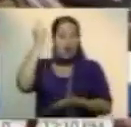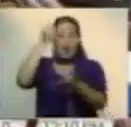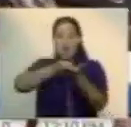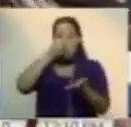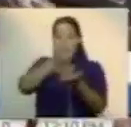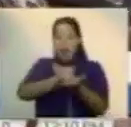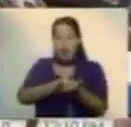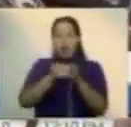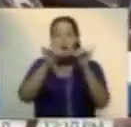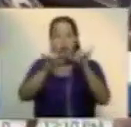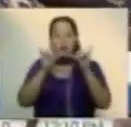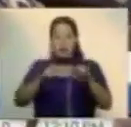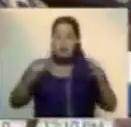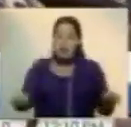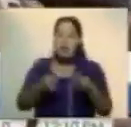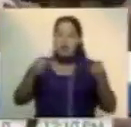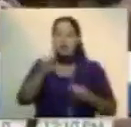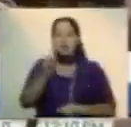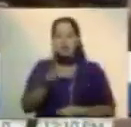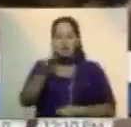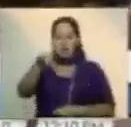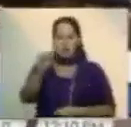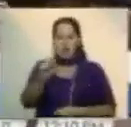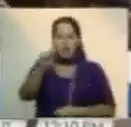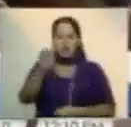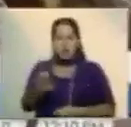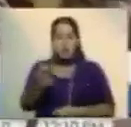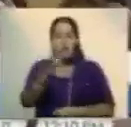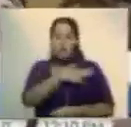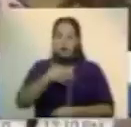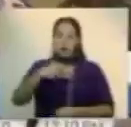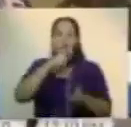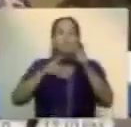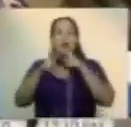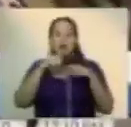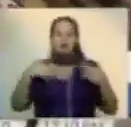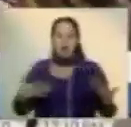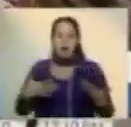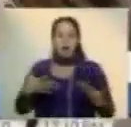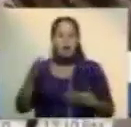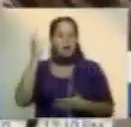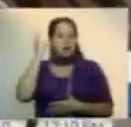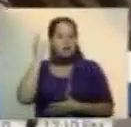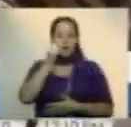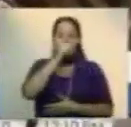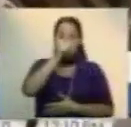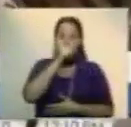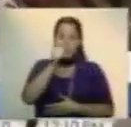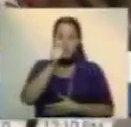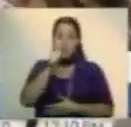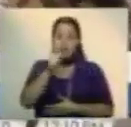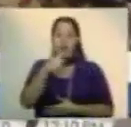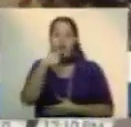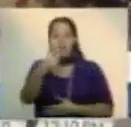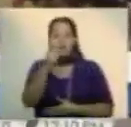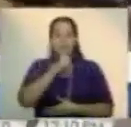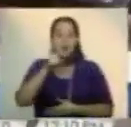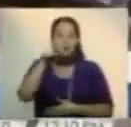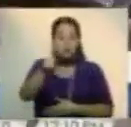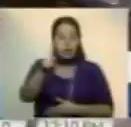financió, le financia Súmate una partida? No, yo quiero preguntarle, la señorita periodista de Venevisión me está